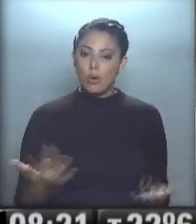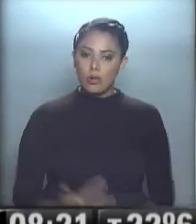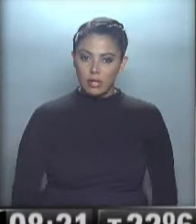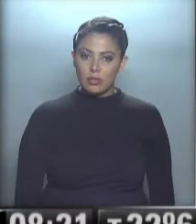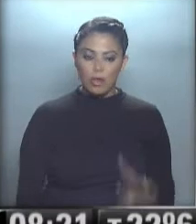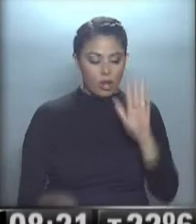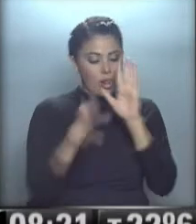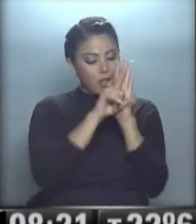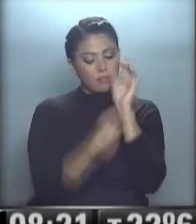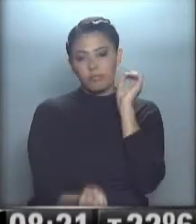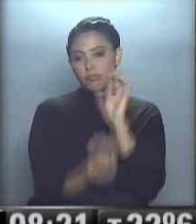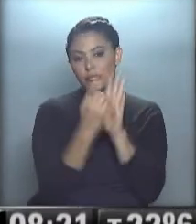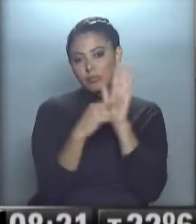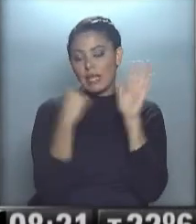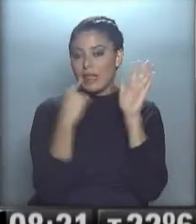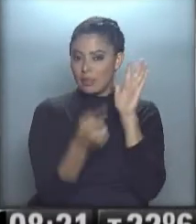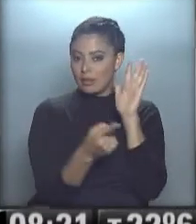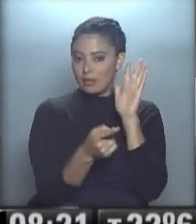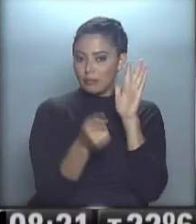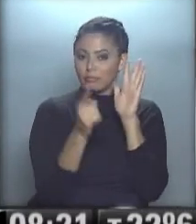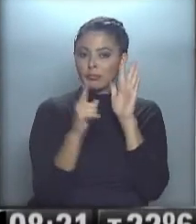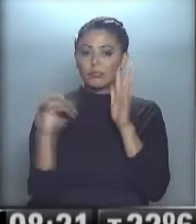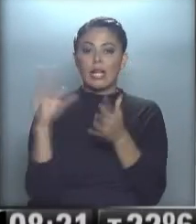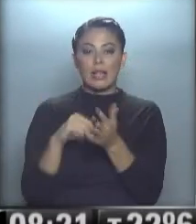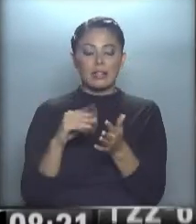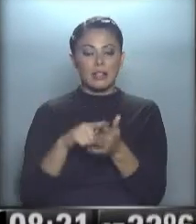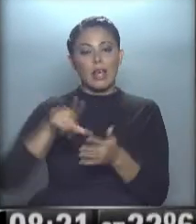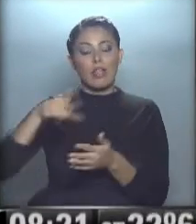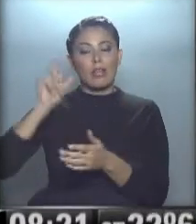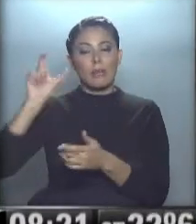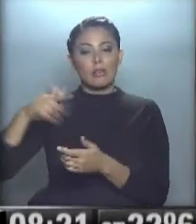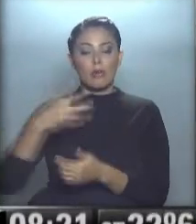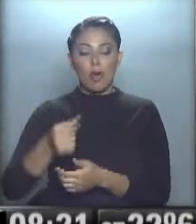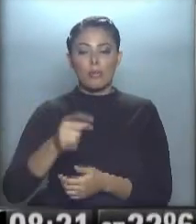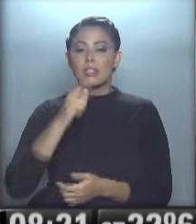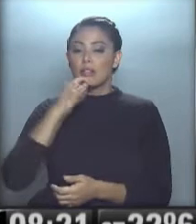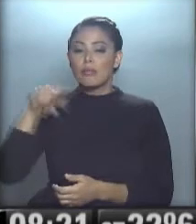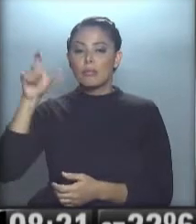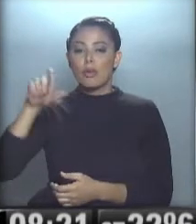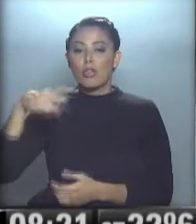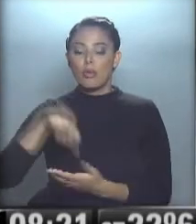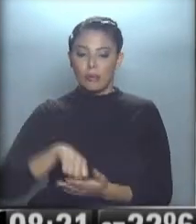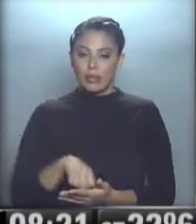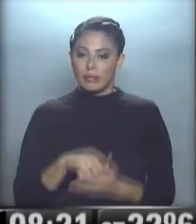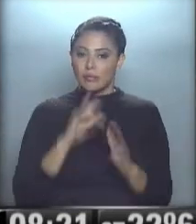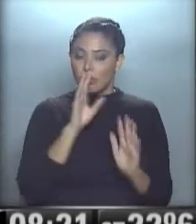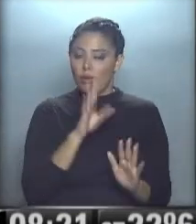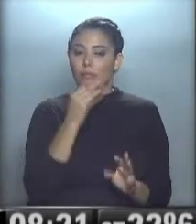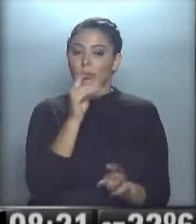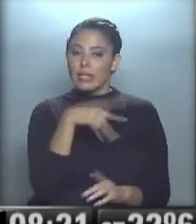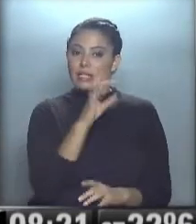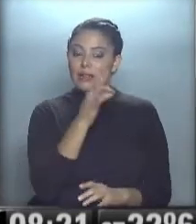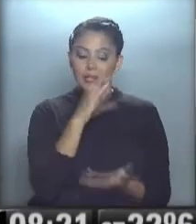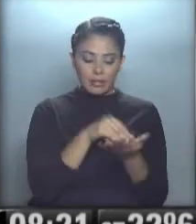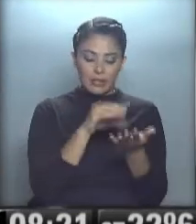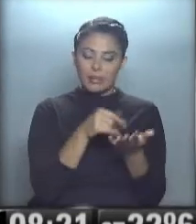instrumentó una ley para restringir la propiedad extranjera de la tierra, Ustedes saben que la producción de agroalimentos es estratégica para la humanidad